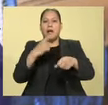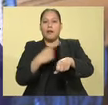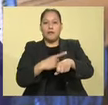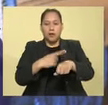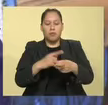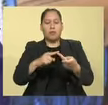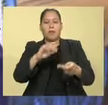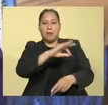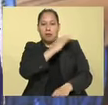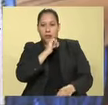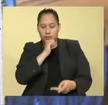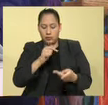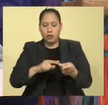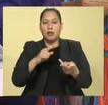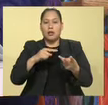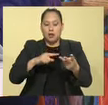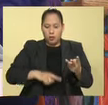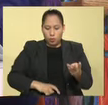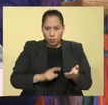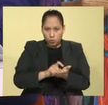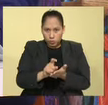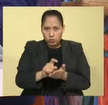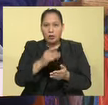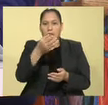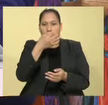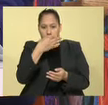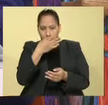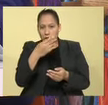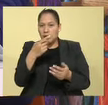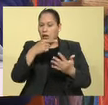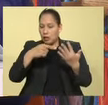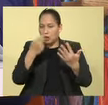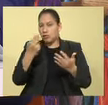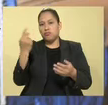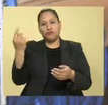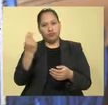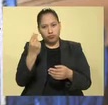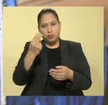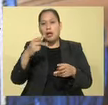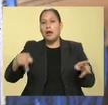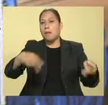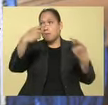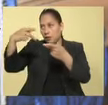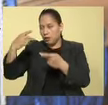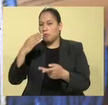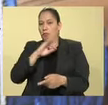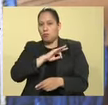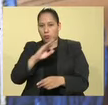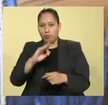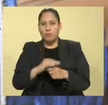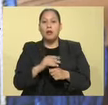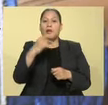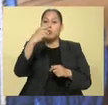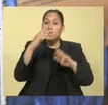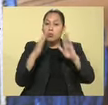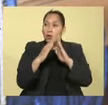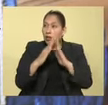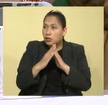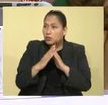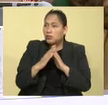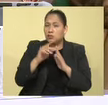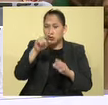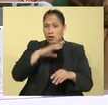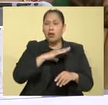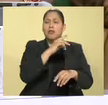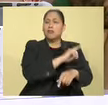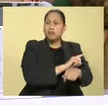sin vacunar parasitados todo esto está perfectamente regulado y si lo lo encuentran en su Colonia ahí está la